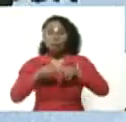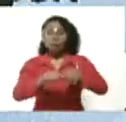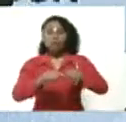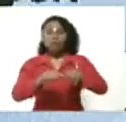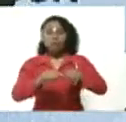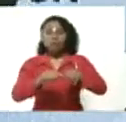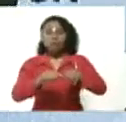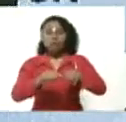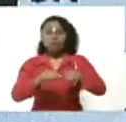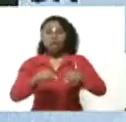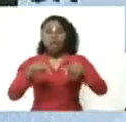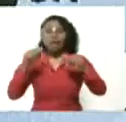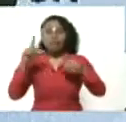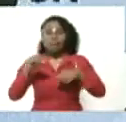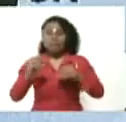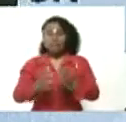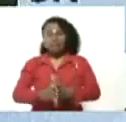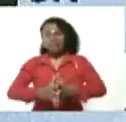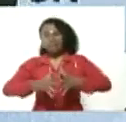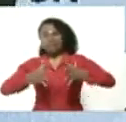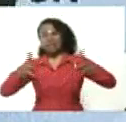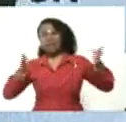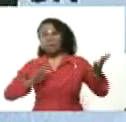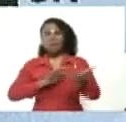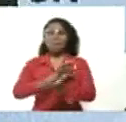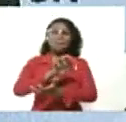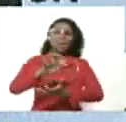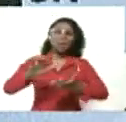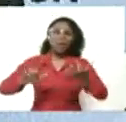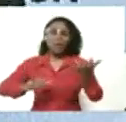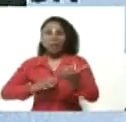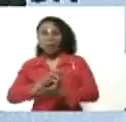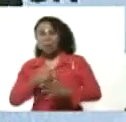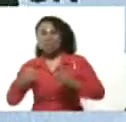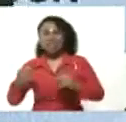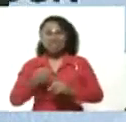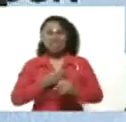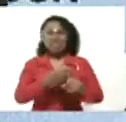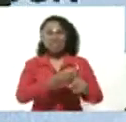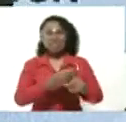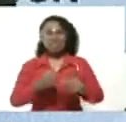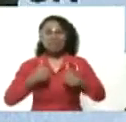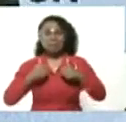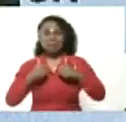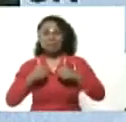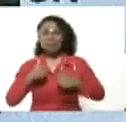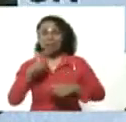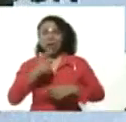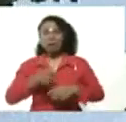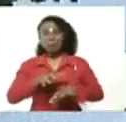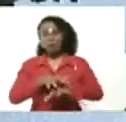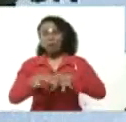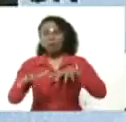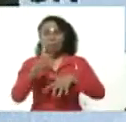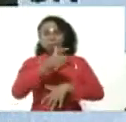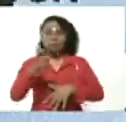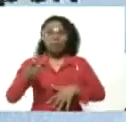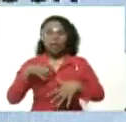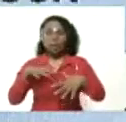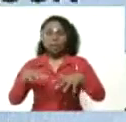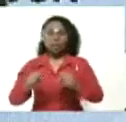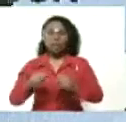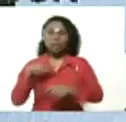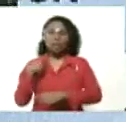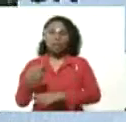una enorme crisis que golpea el bienestar de las mayorías y que por las presiones de las grandes empresas y del capitalismo